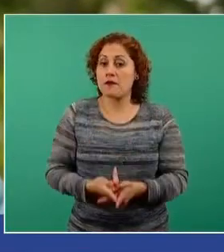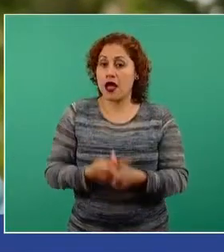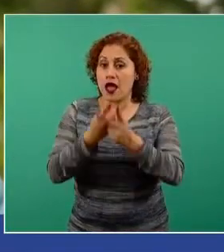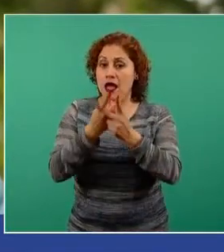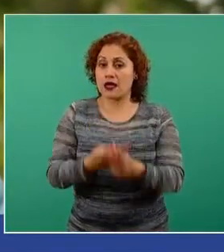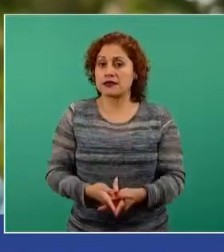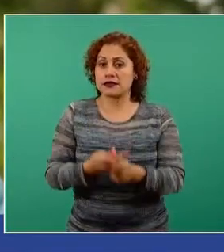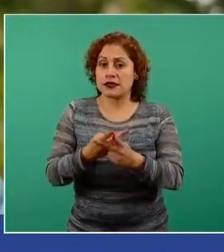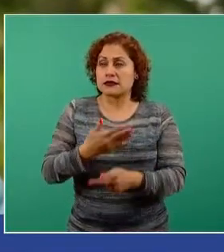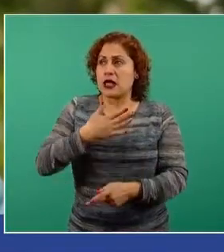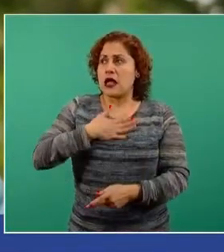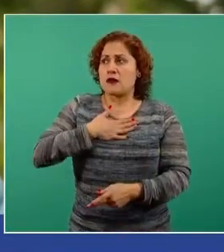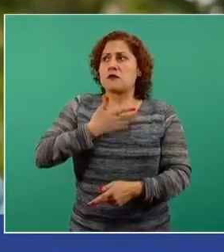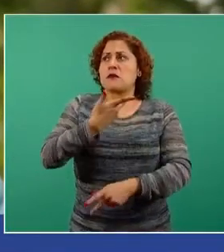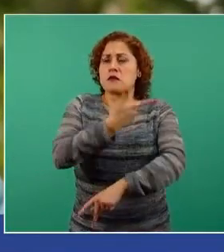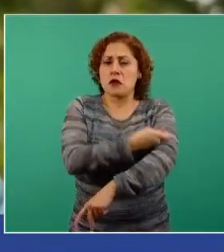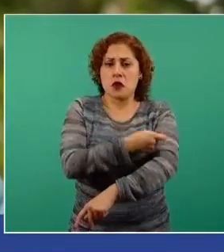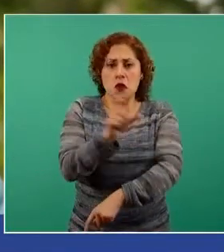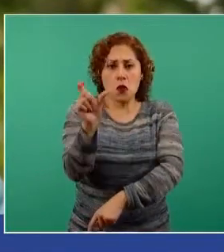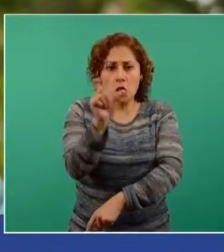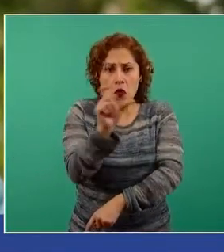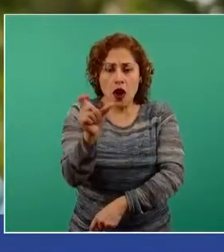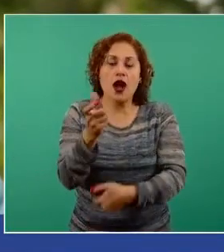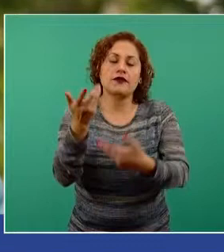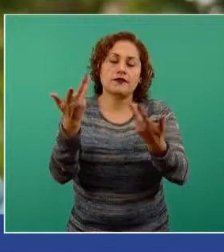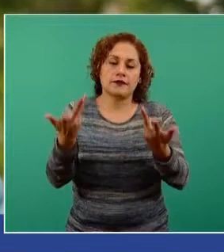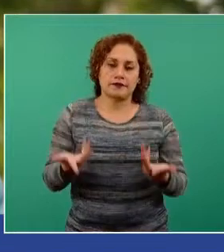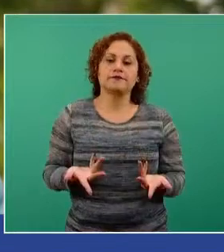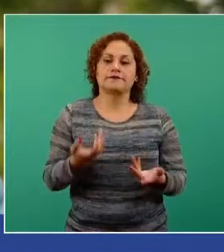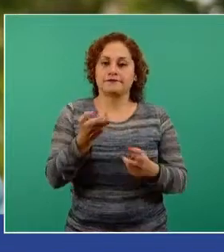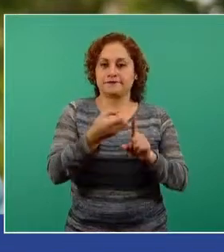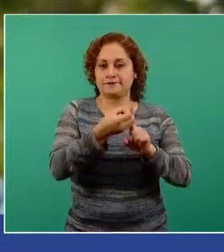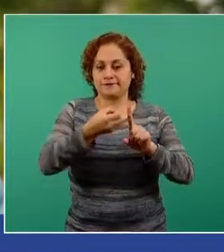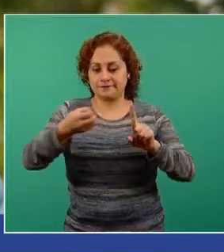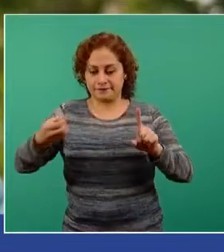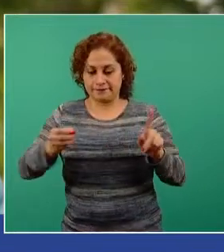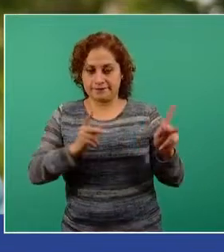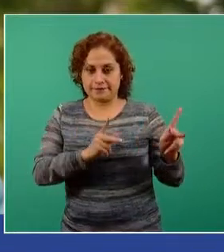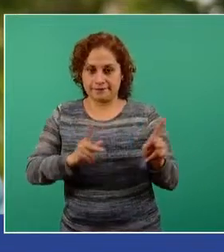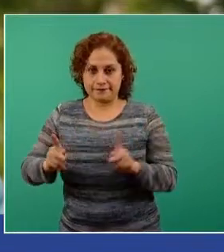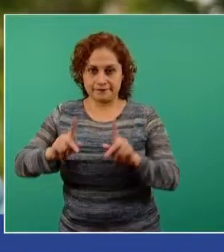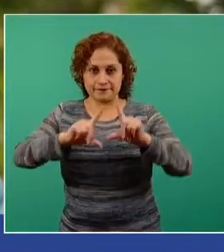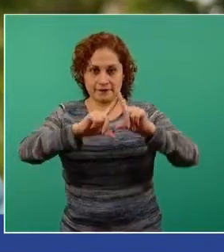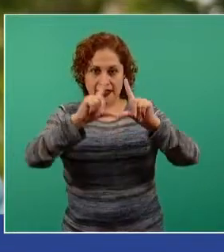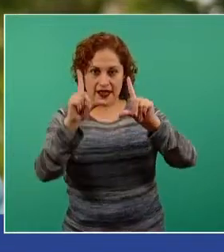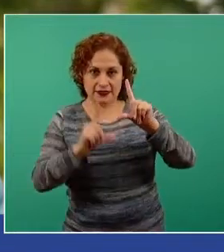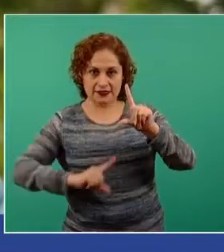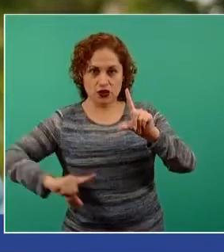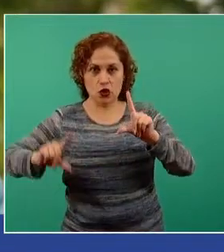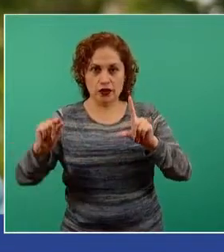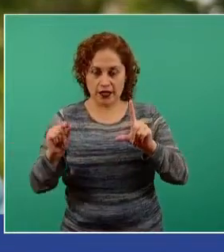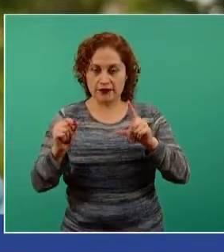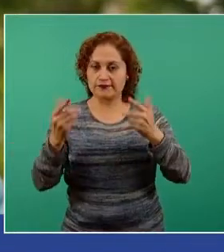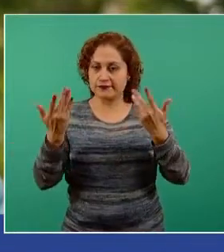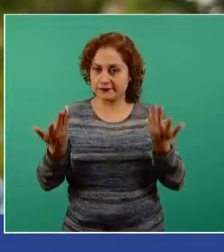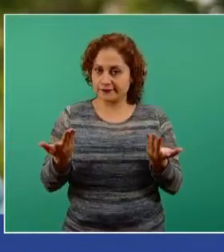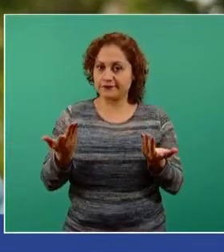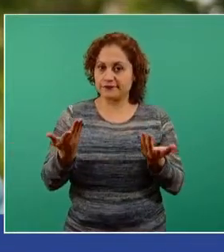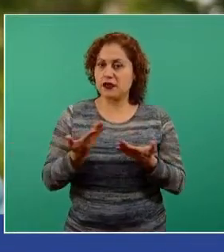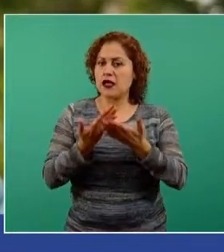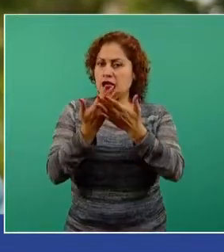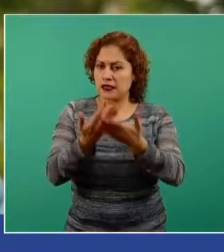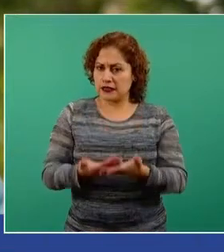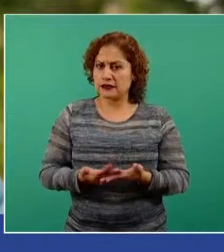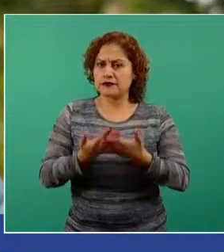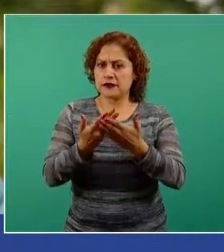etapas definidas en esta política nacional de vacunación contra el virus SARS-CoV-2, llegue el momento en que nos toque a